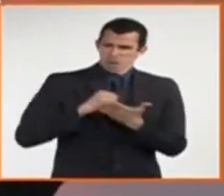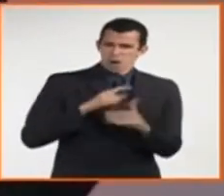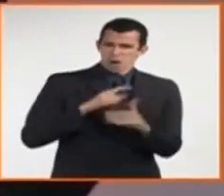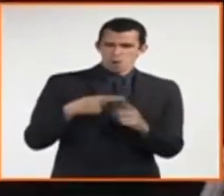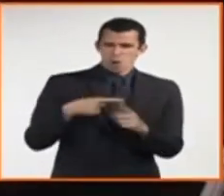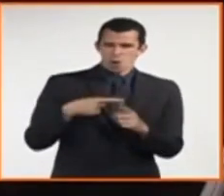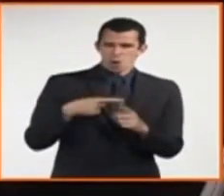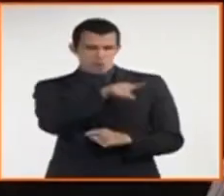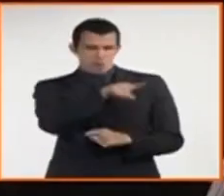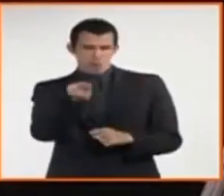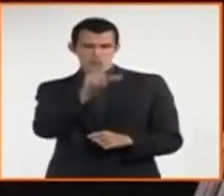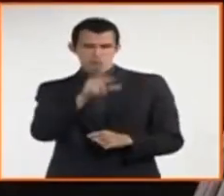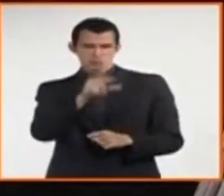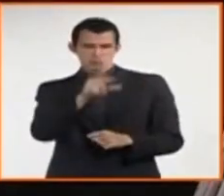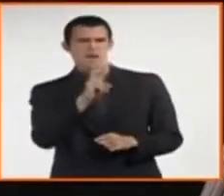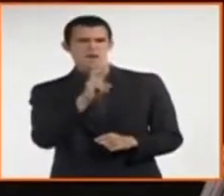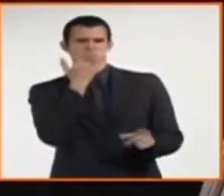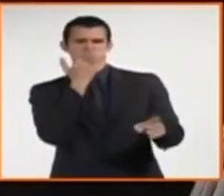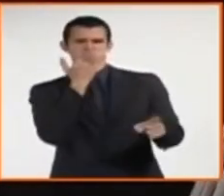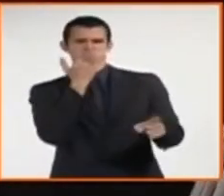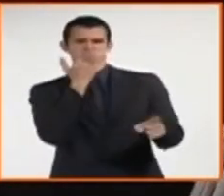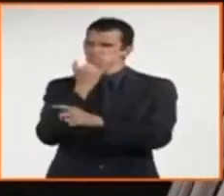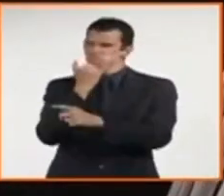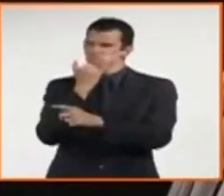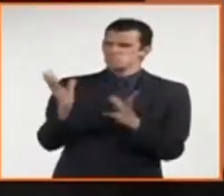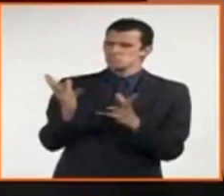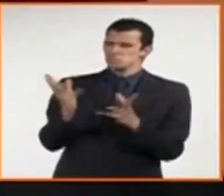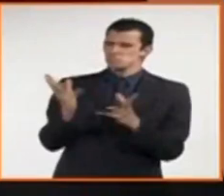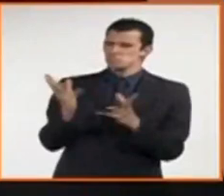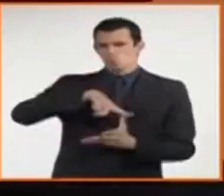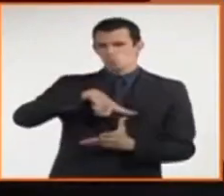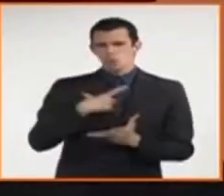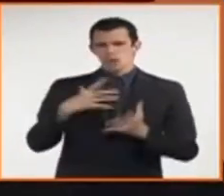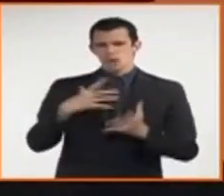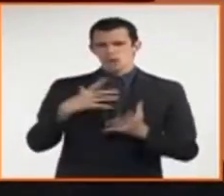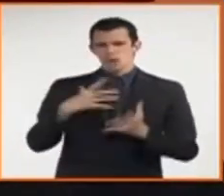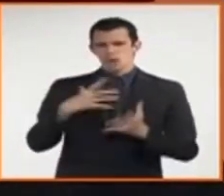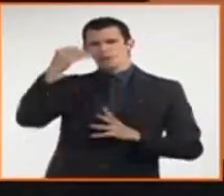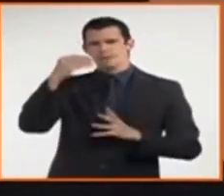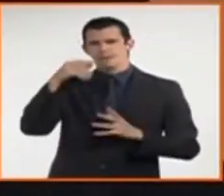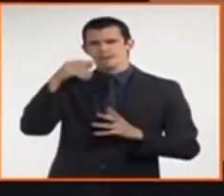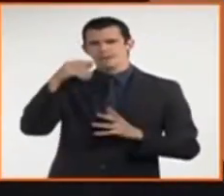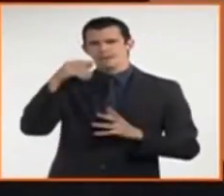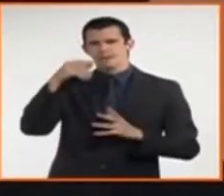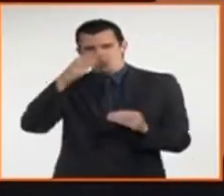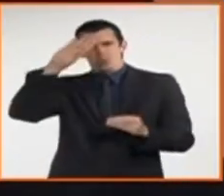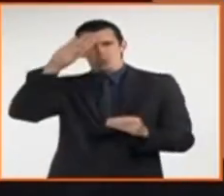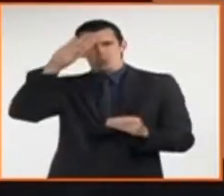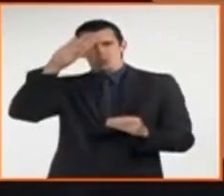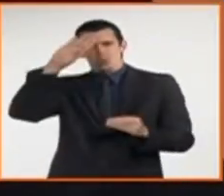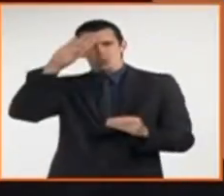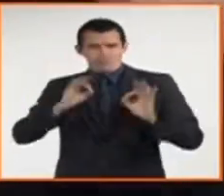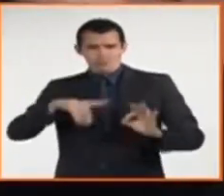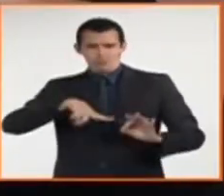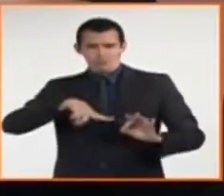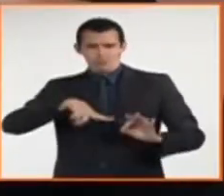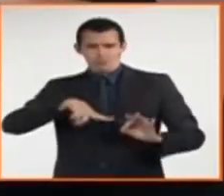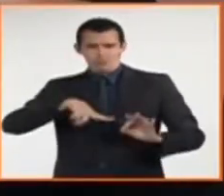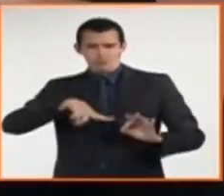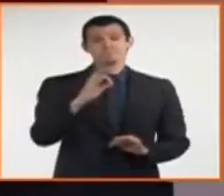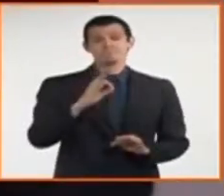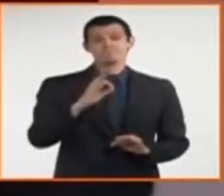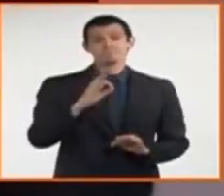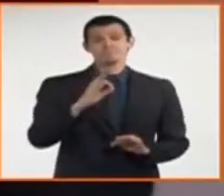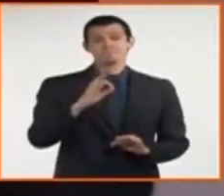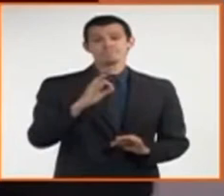elevada autoestima por supuesto está por un lado esa promoción intencionada donde todos tenemos que ponernos